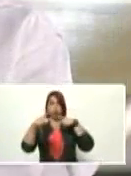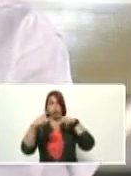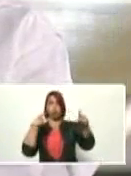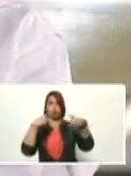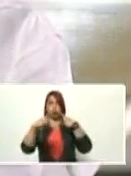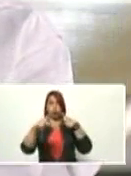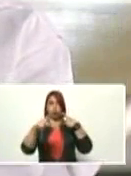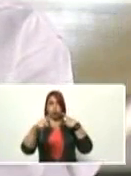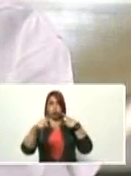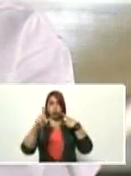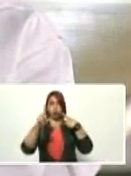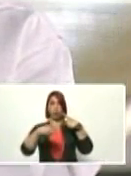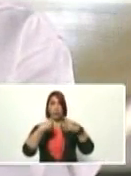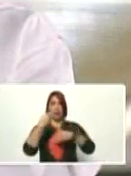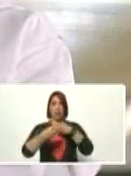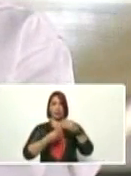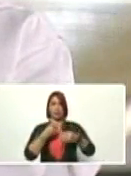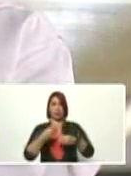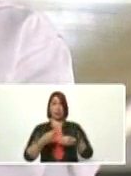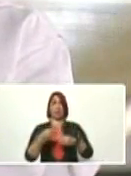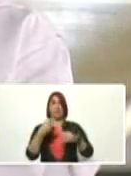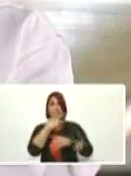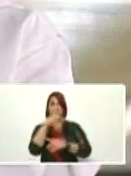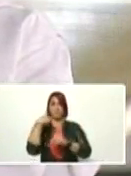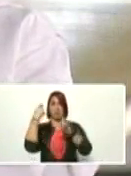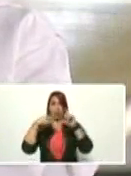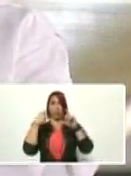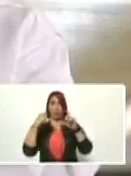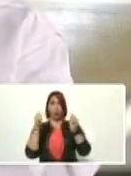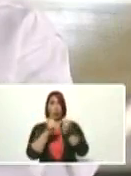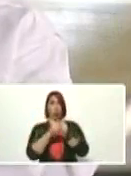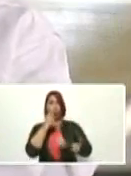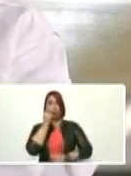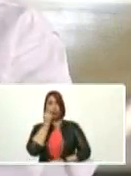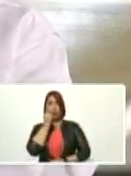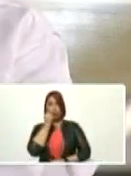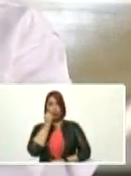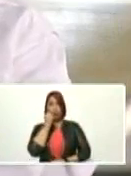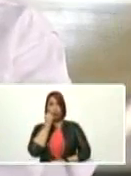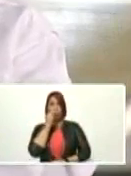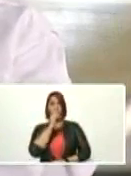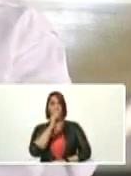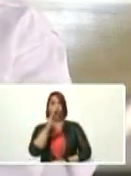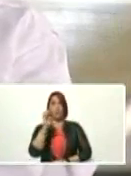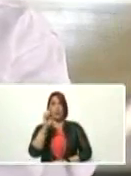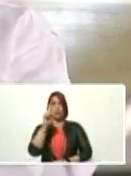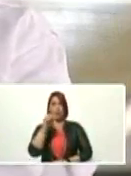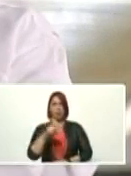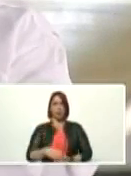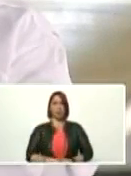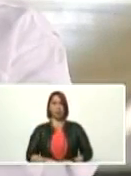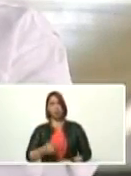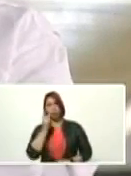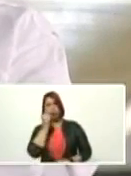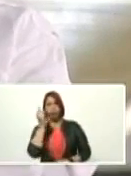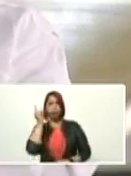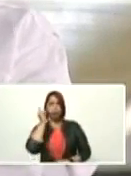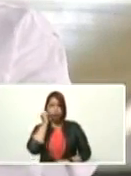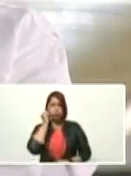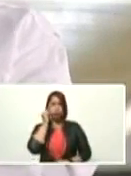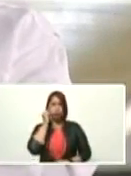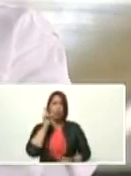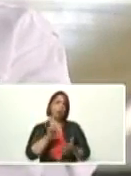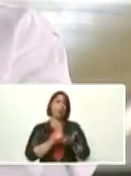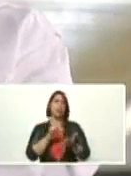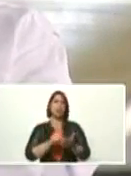Y hacer las piezas, Alfred Nazaret, con los muchachos de la OVE, con los muchachos de los liceos. Hacer